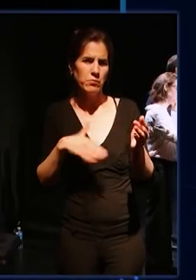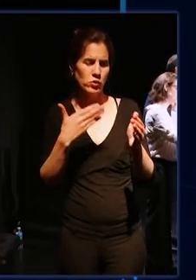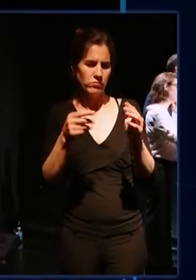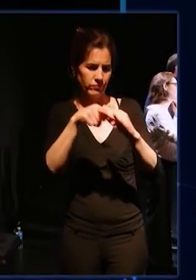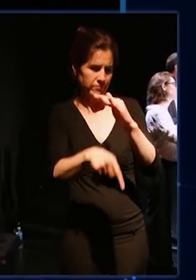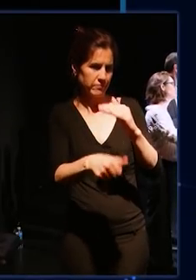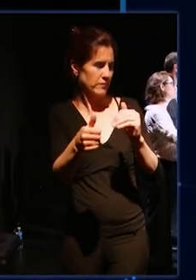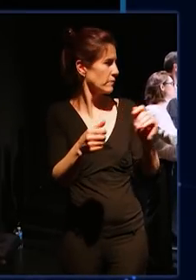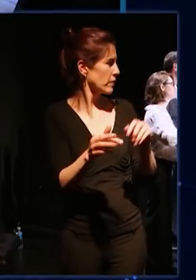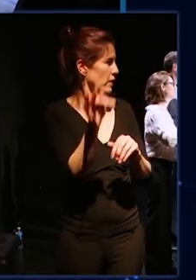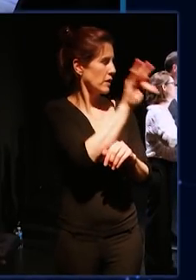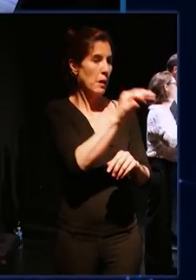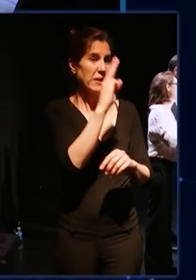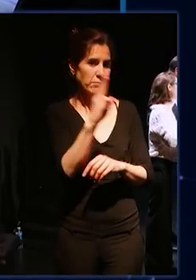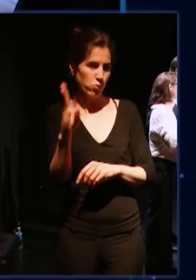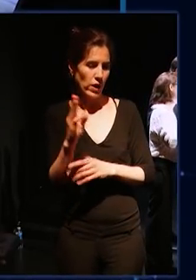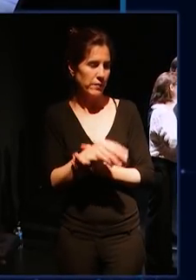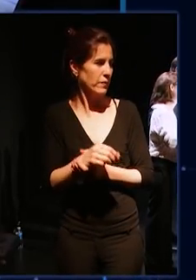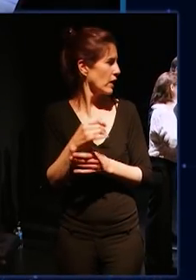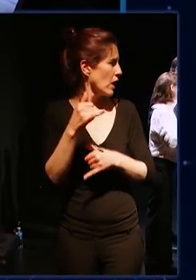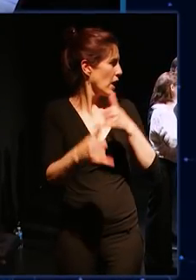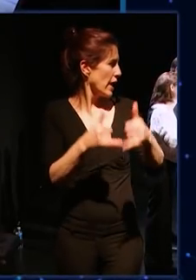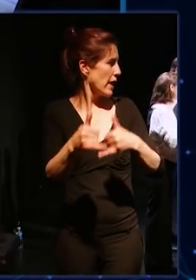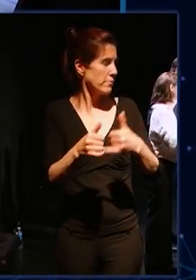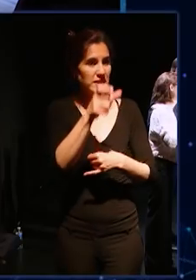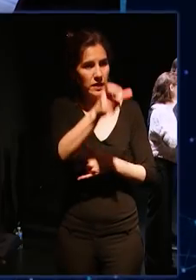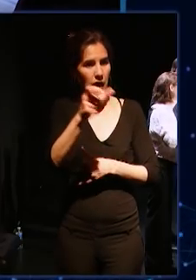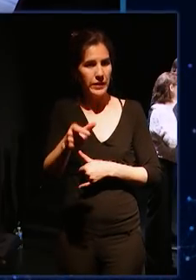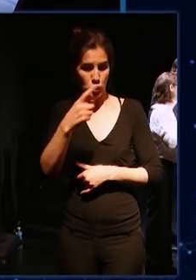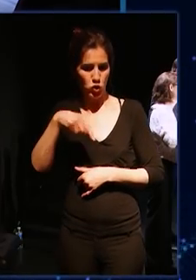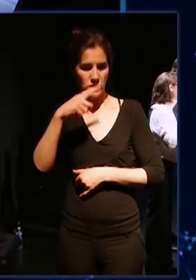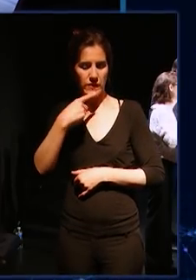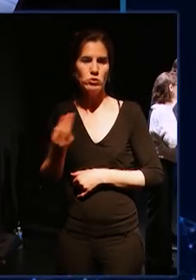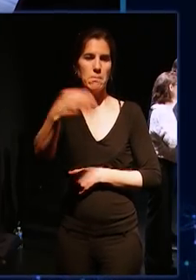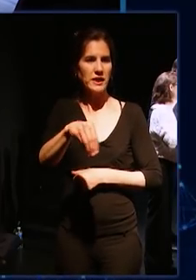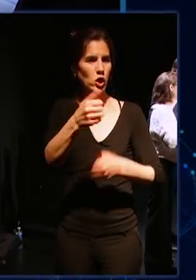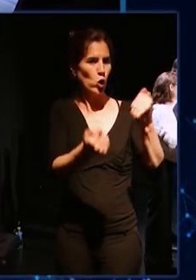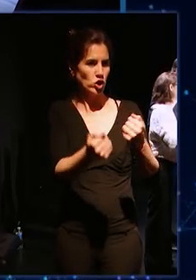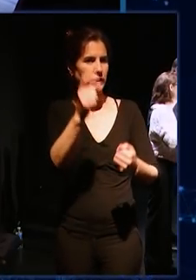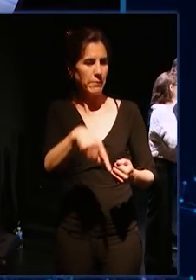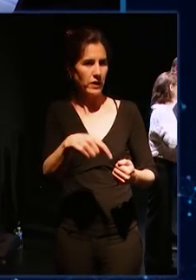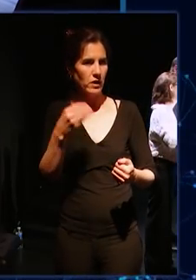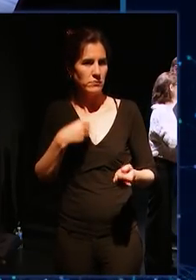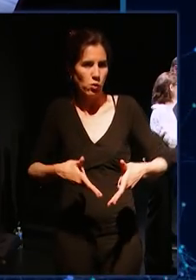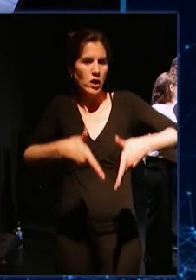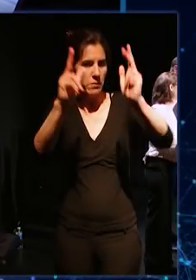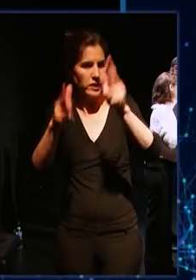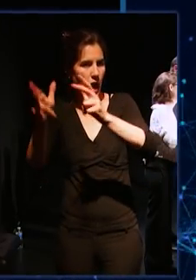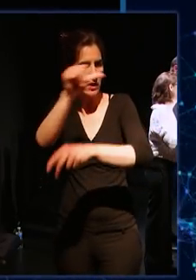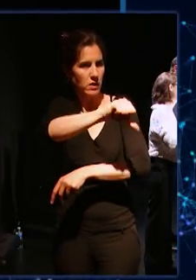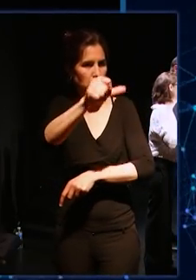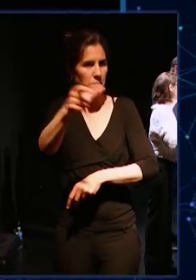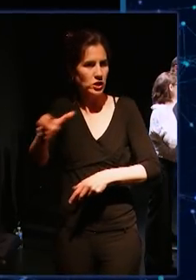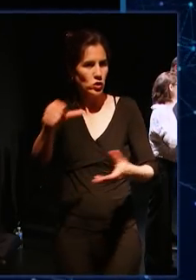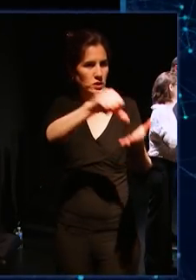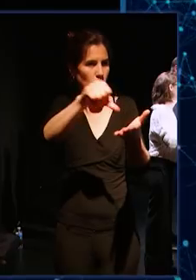Miranda, del Partit Popular. En bici, a pie, y nosotros decimos en coche también, ¿no? Quizá dejemos libertad al ciudadano que elija el método